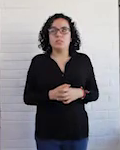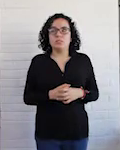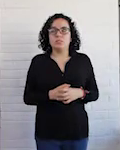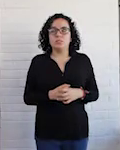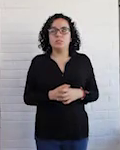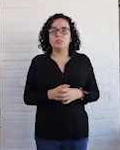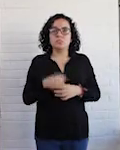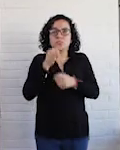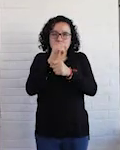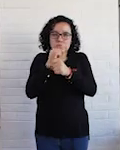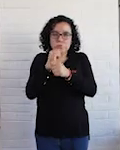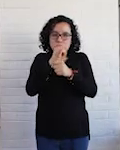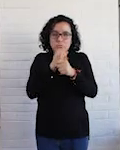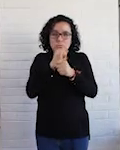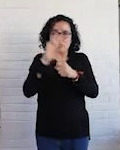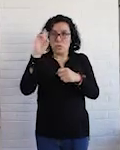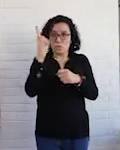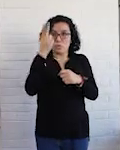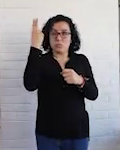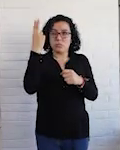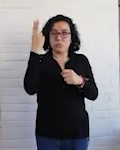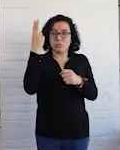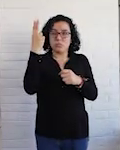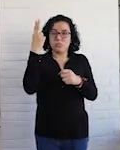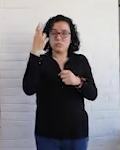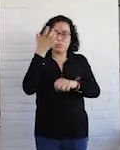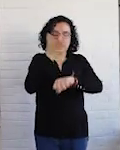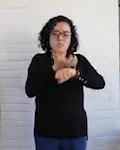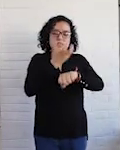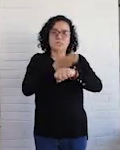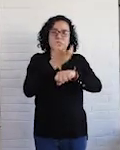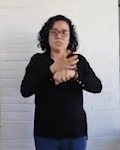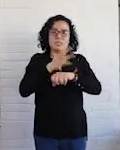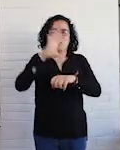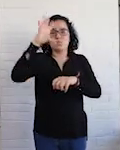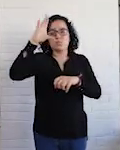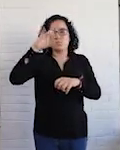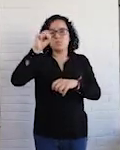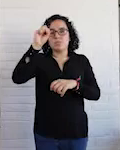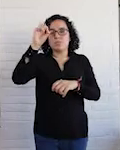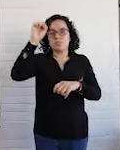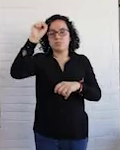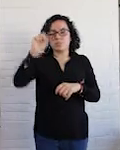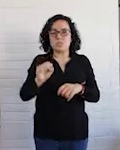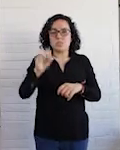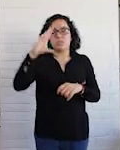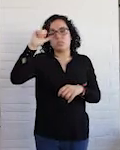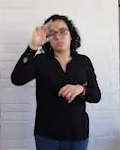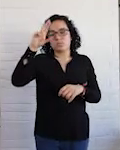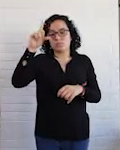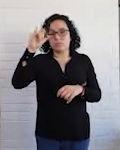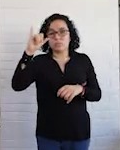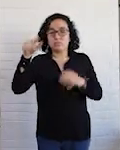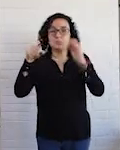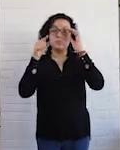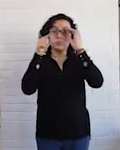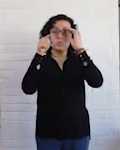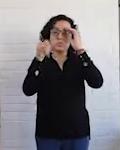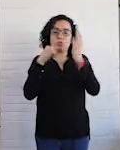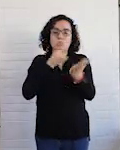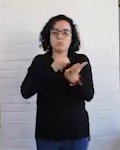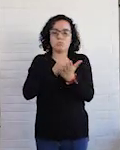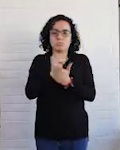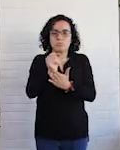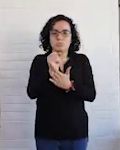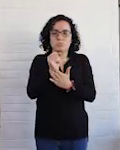Hicieron una investigación en una universidad en Estados Unidos, creo que es en South Carolina. Y les dijeron a la gente, si tú tomas una decisión,